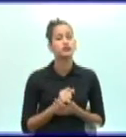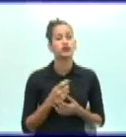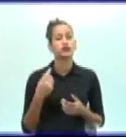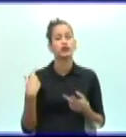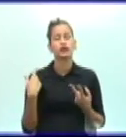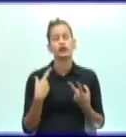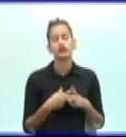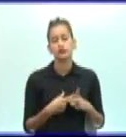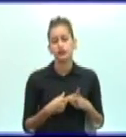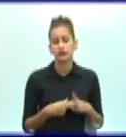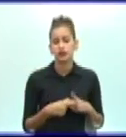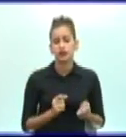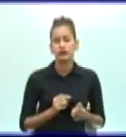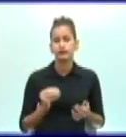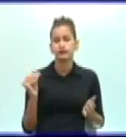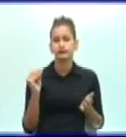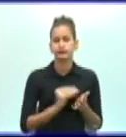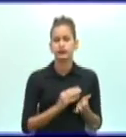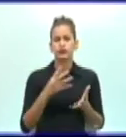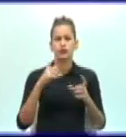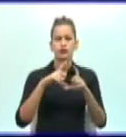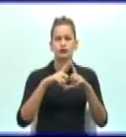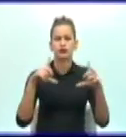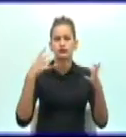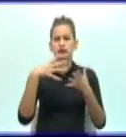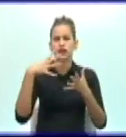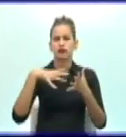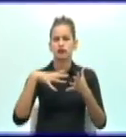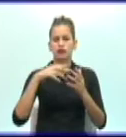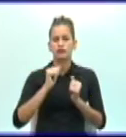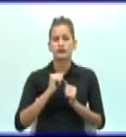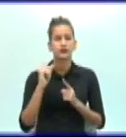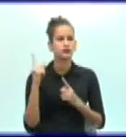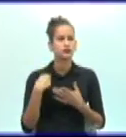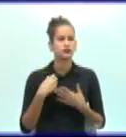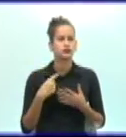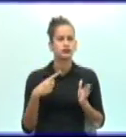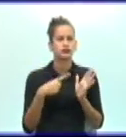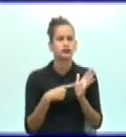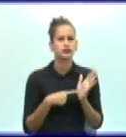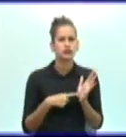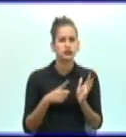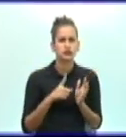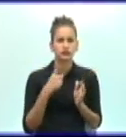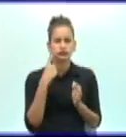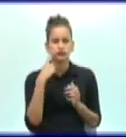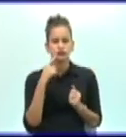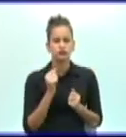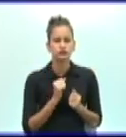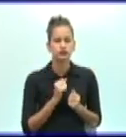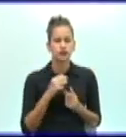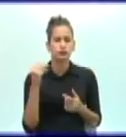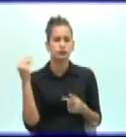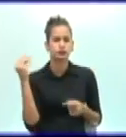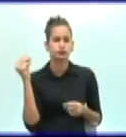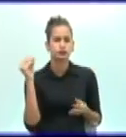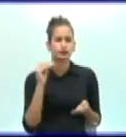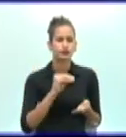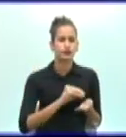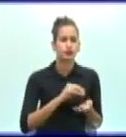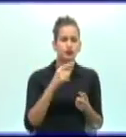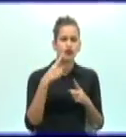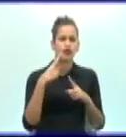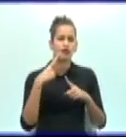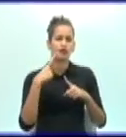tabla. Esto nos facilita la solución. El dato desconocido, pues, lo nombramos con una variable, en este caso,